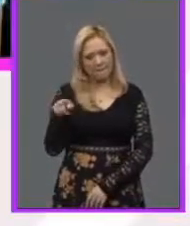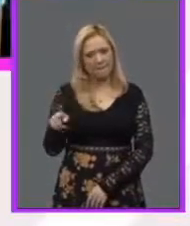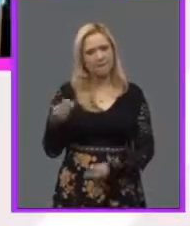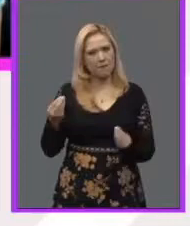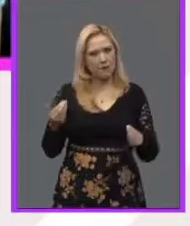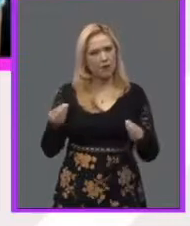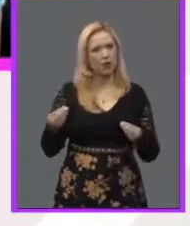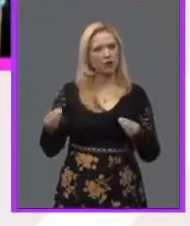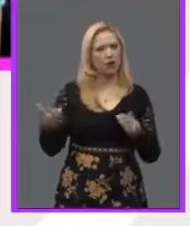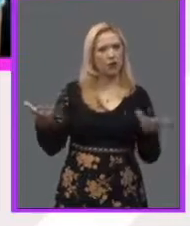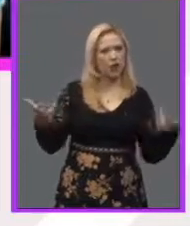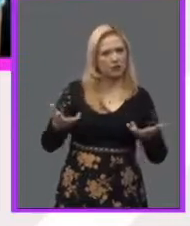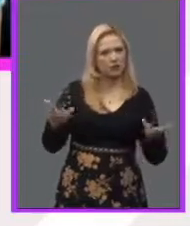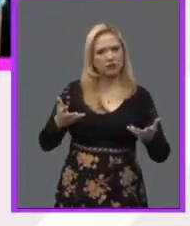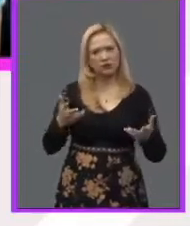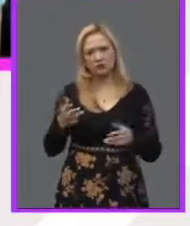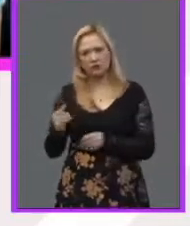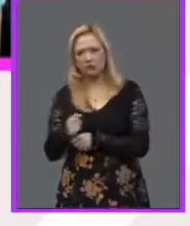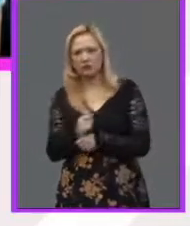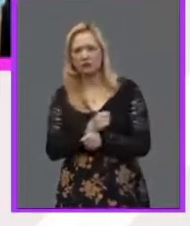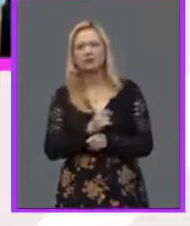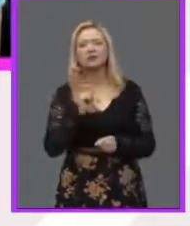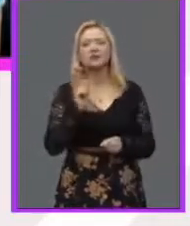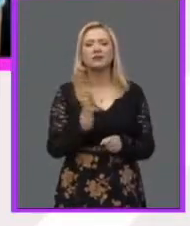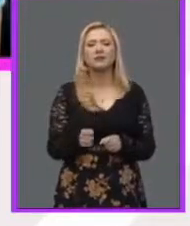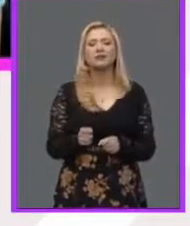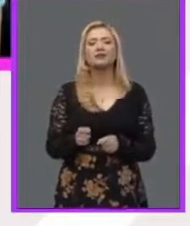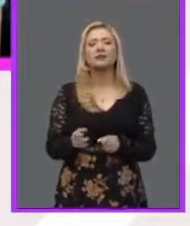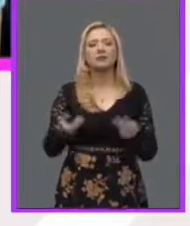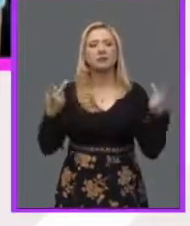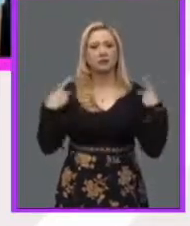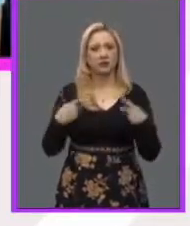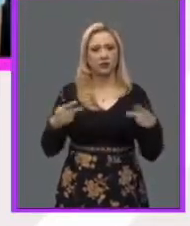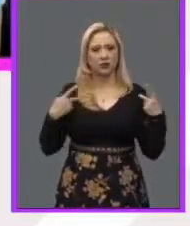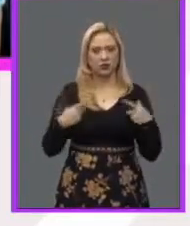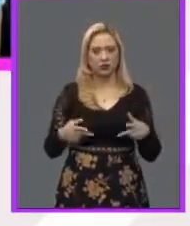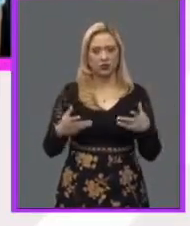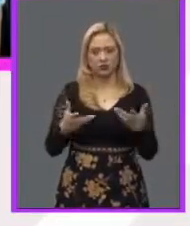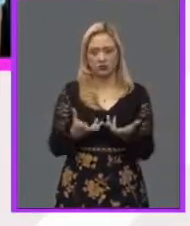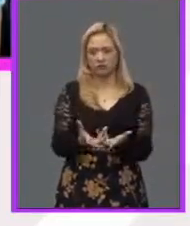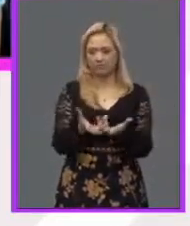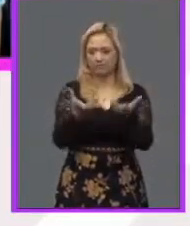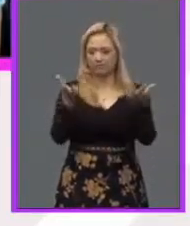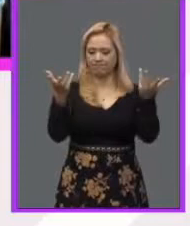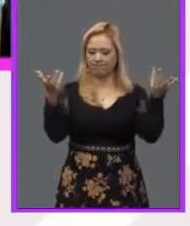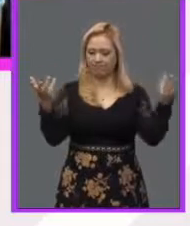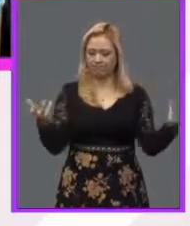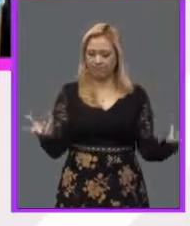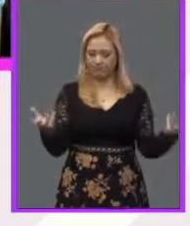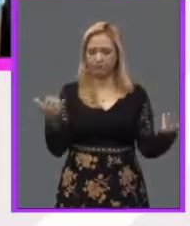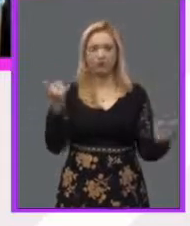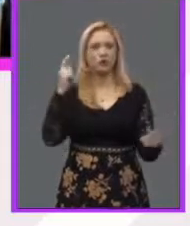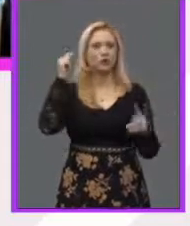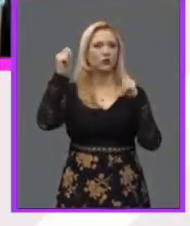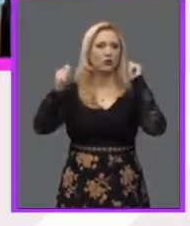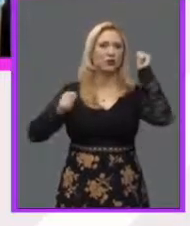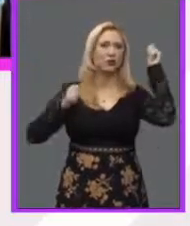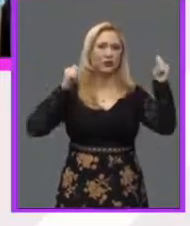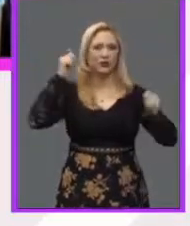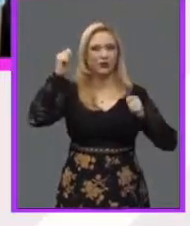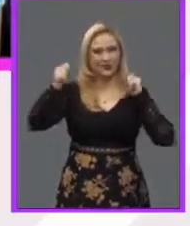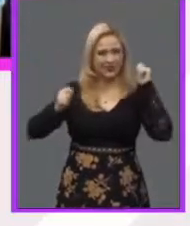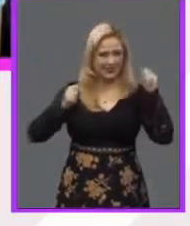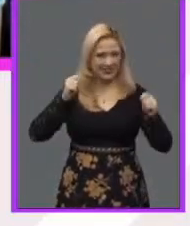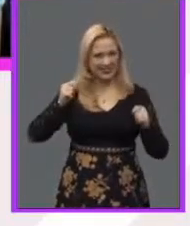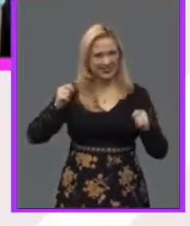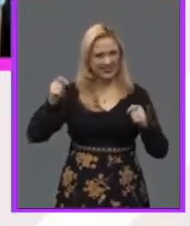también bastante tiene que ver con el tema de la gentrificación y de lo que has llamado la turistificación